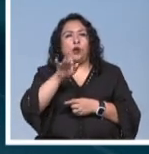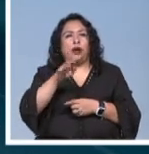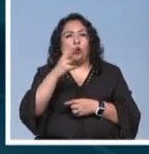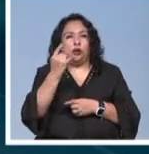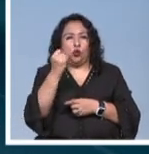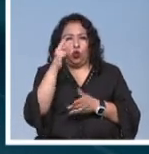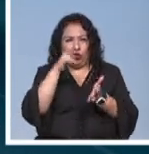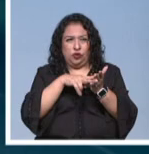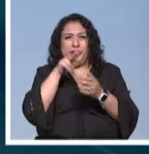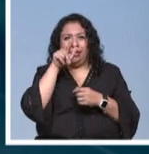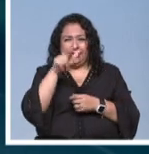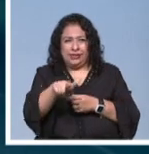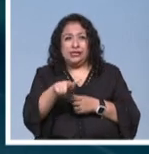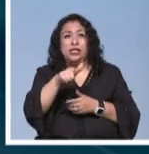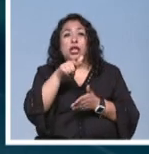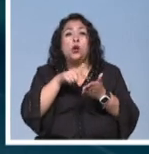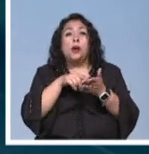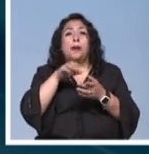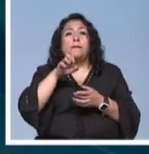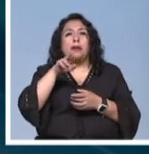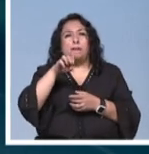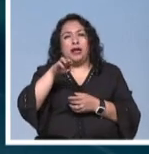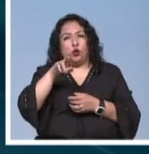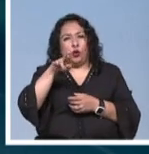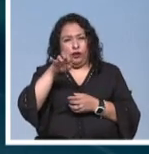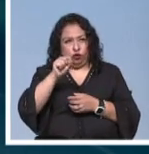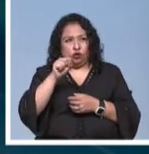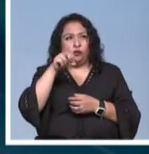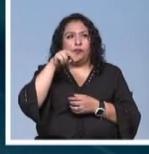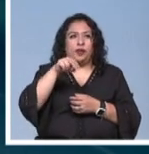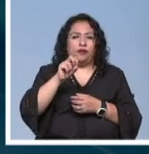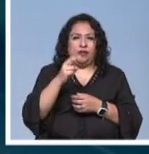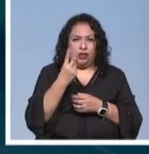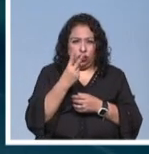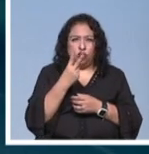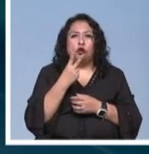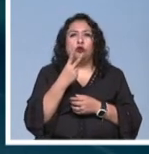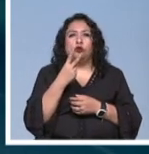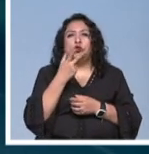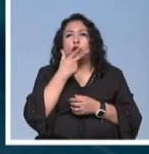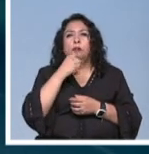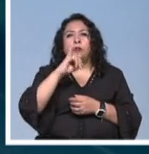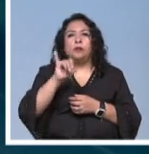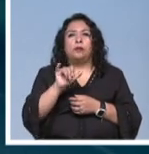junio de 2017 en Marrakech, Marruecos. Noticias 22, José Antonio Hernández.